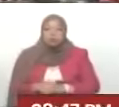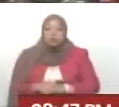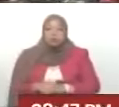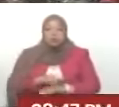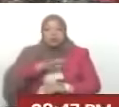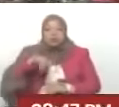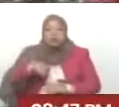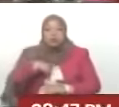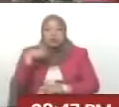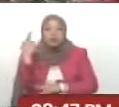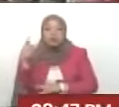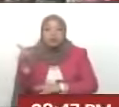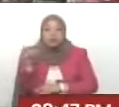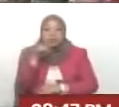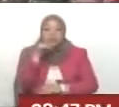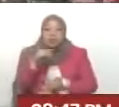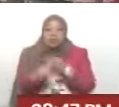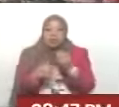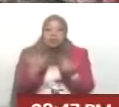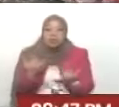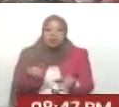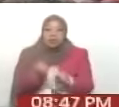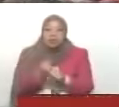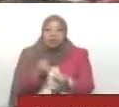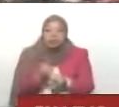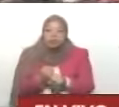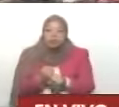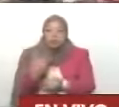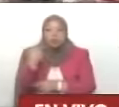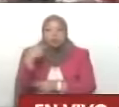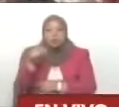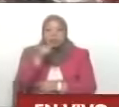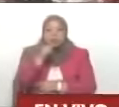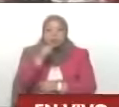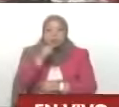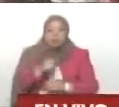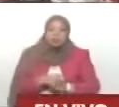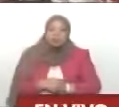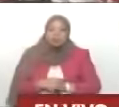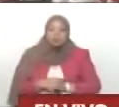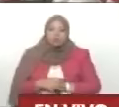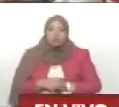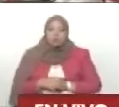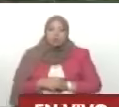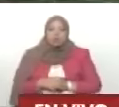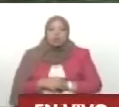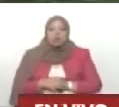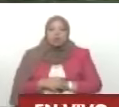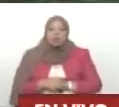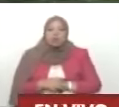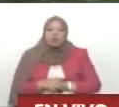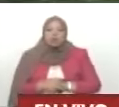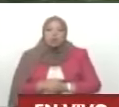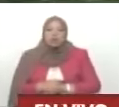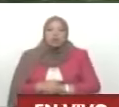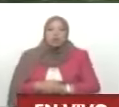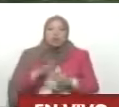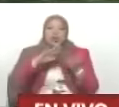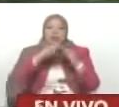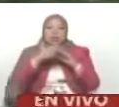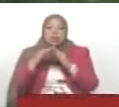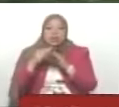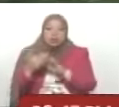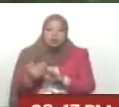somos de la parroquia Las Brisas. En la parroquia Las Brisas tenemos en la comuna